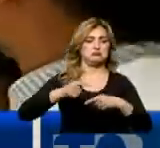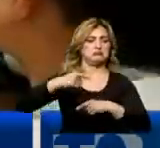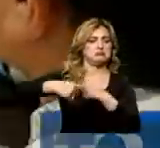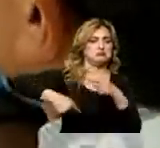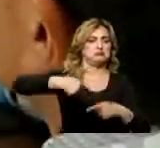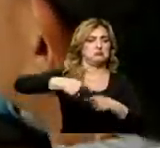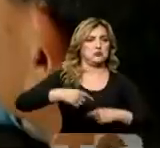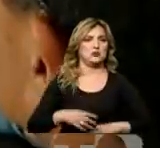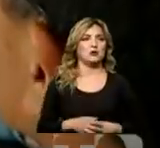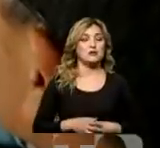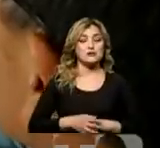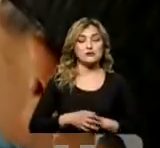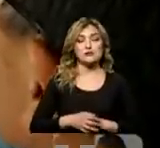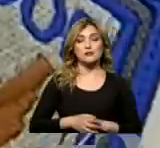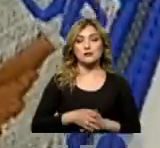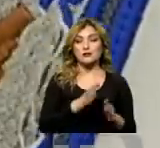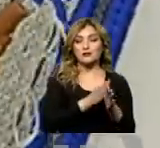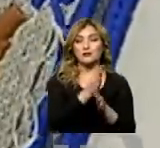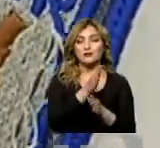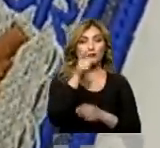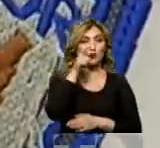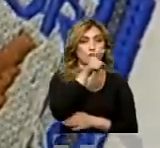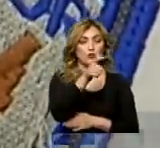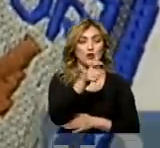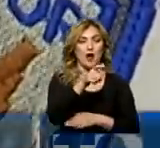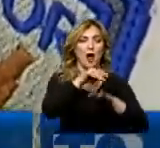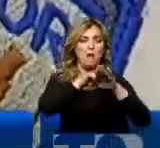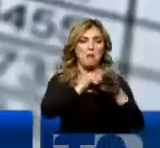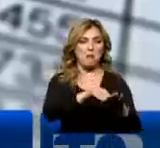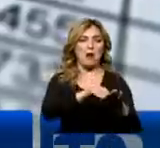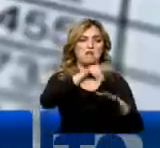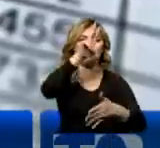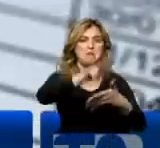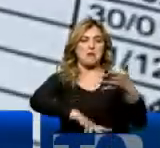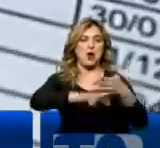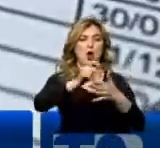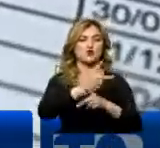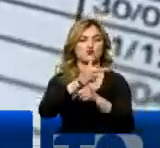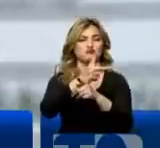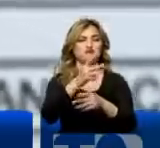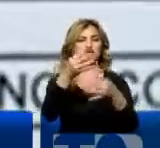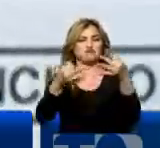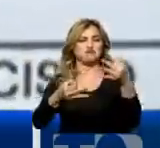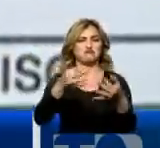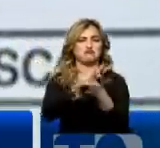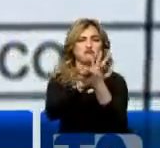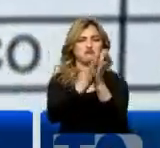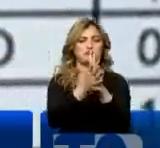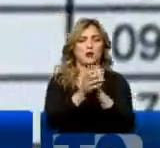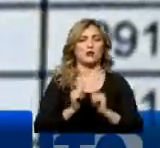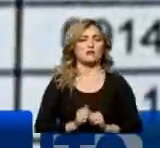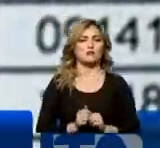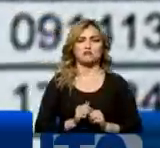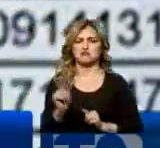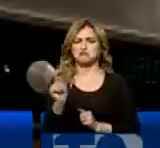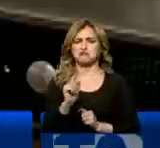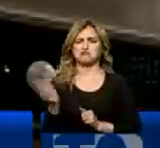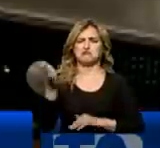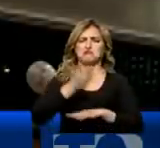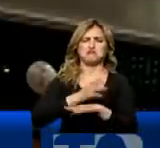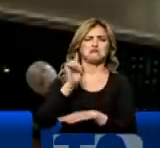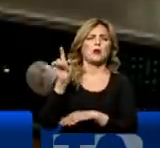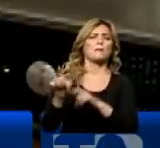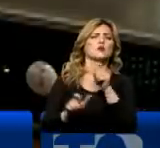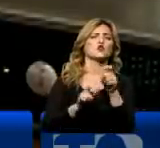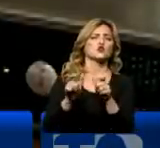que los peritos de fiscalía no están acreditados por el Consejo de la Judicatura. No obstante, se trata de peritos del Laboratorio de Criminalística,